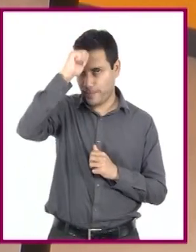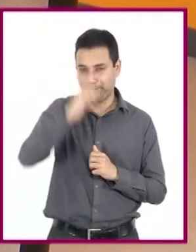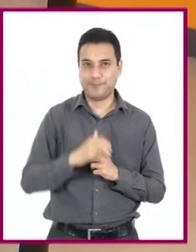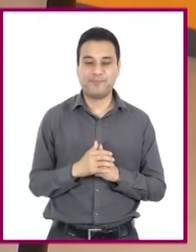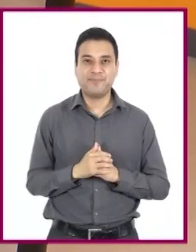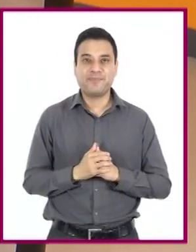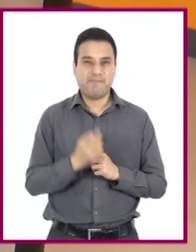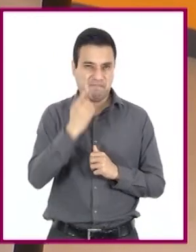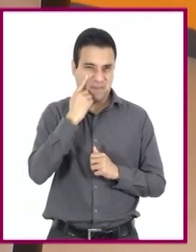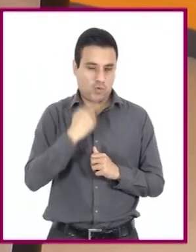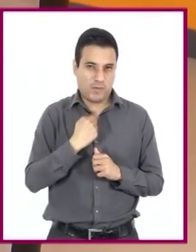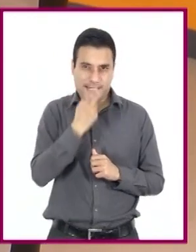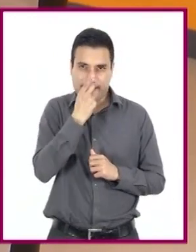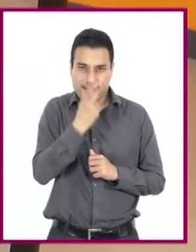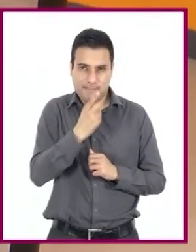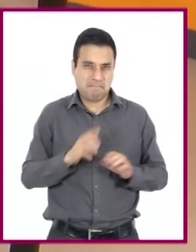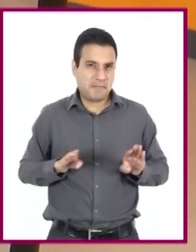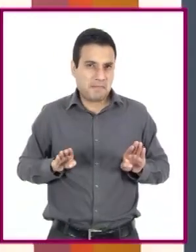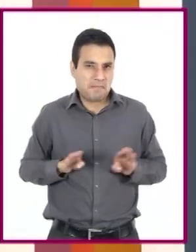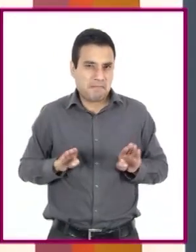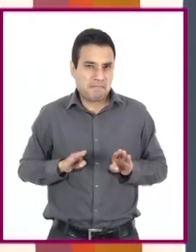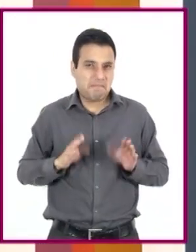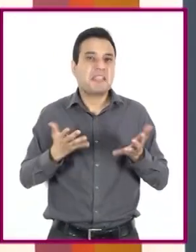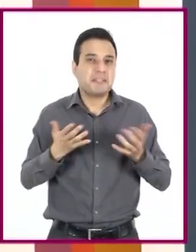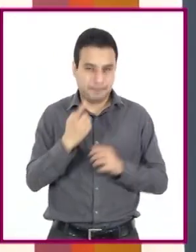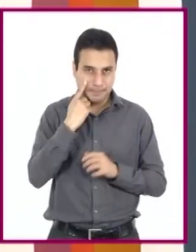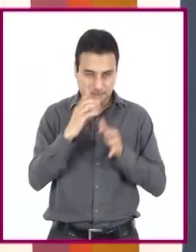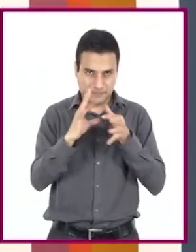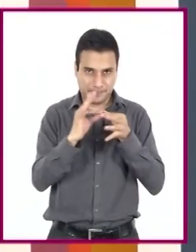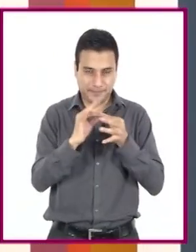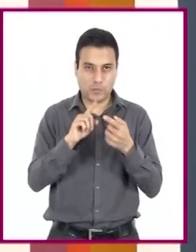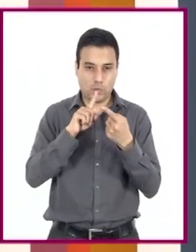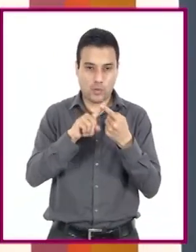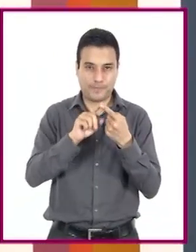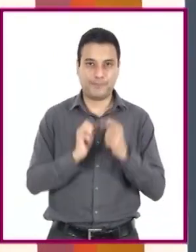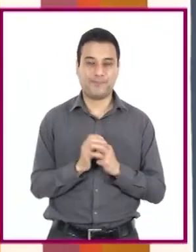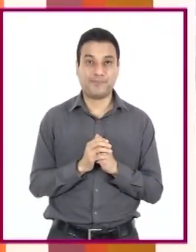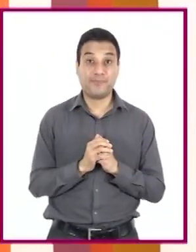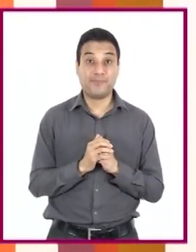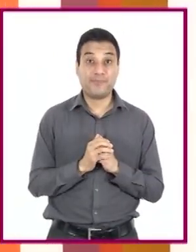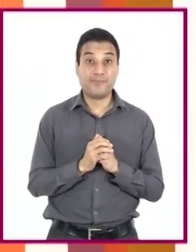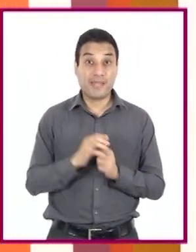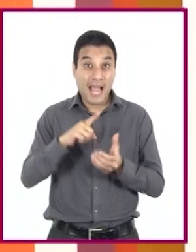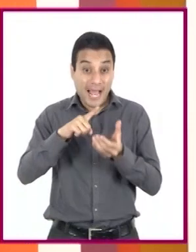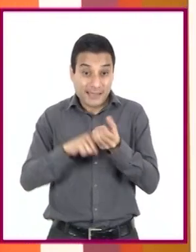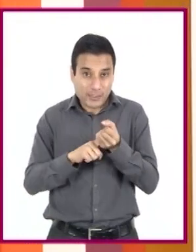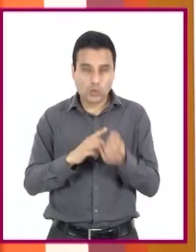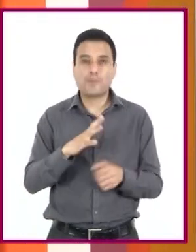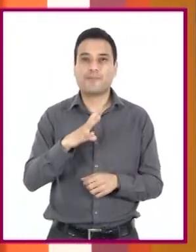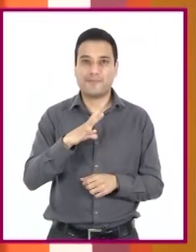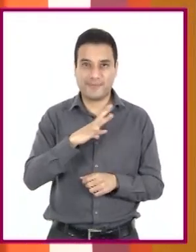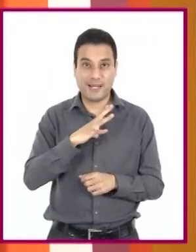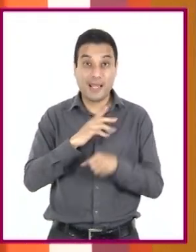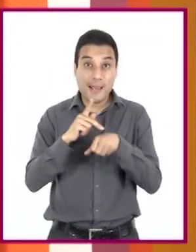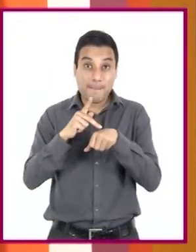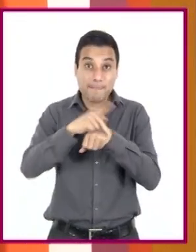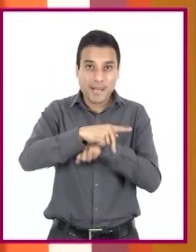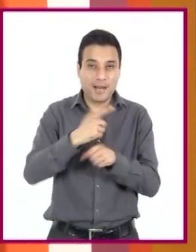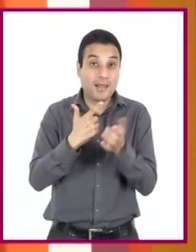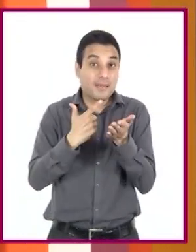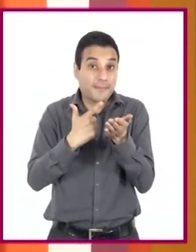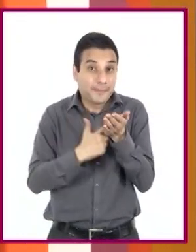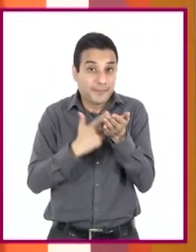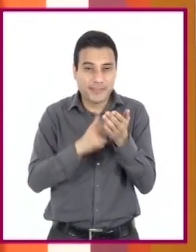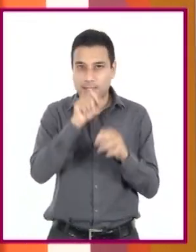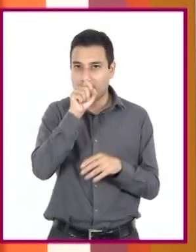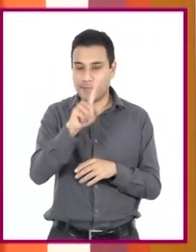de acuerdo. Les diré algunas de sus características. 1. Está formada por una bicapa lipídica con algunas proteínas que rodean